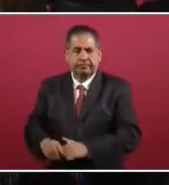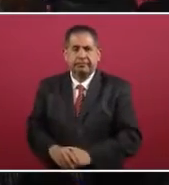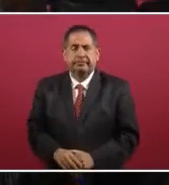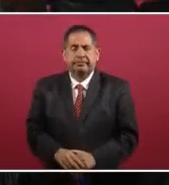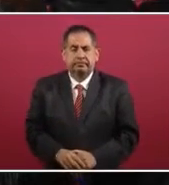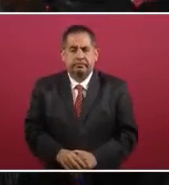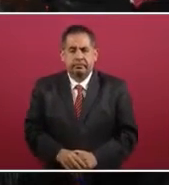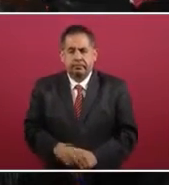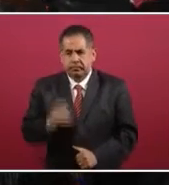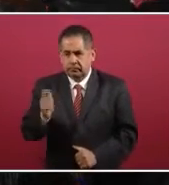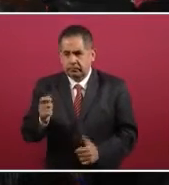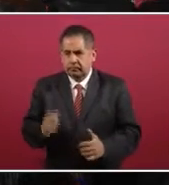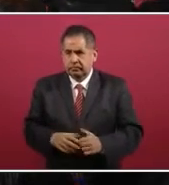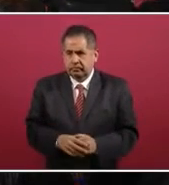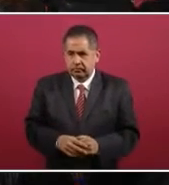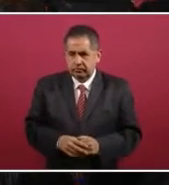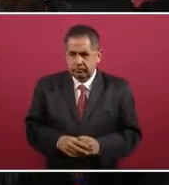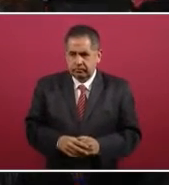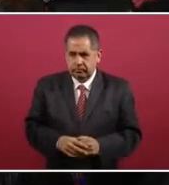que